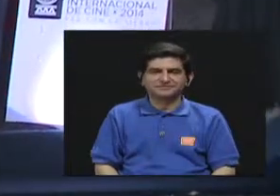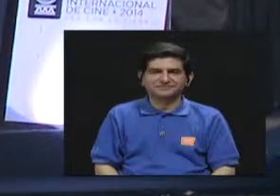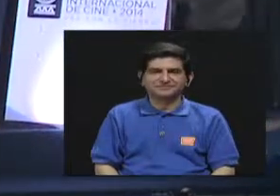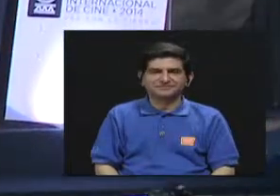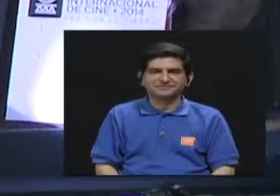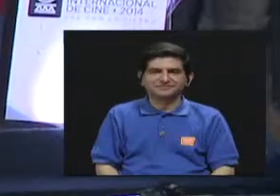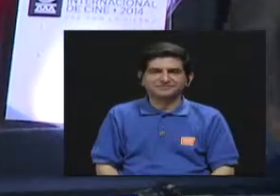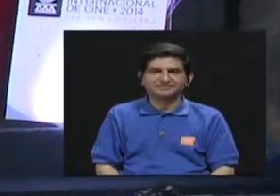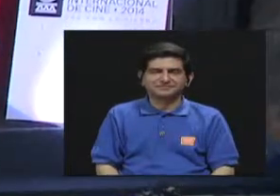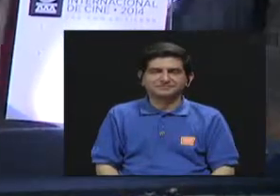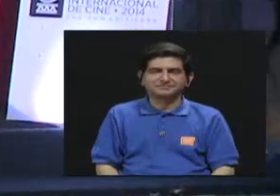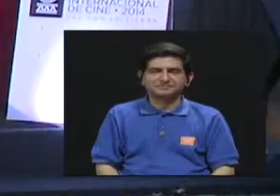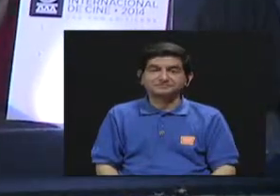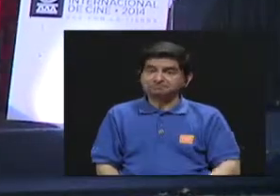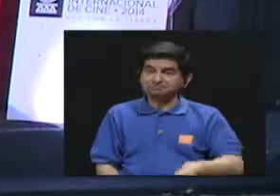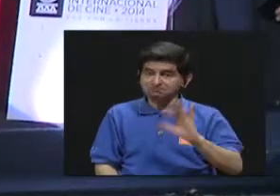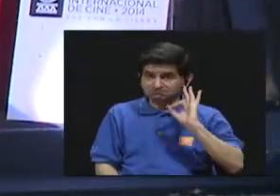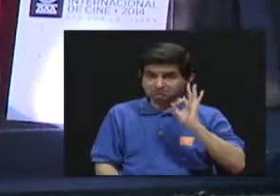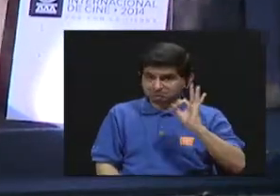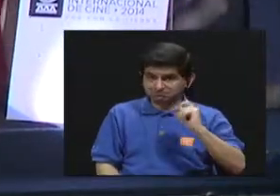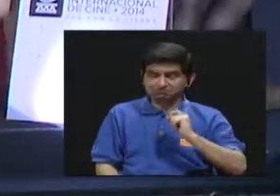con el... Muy bien.